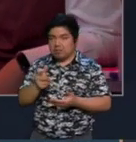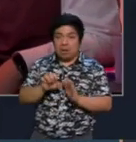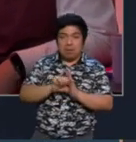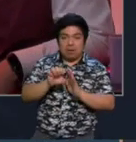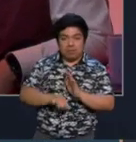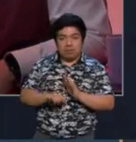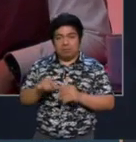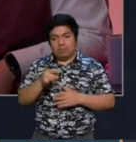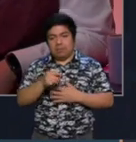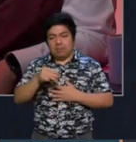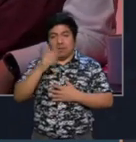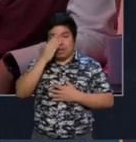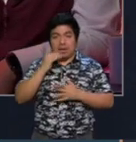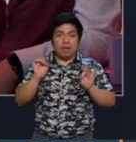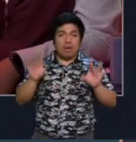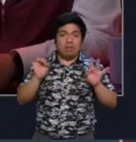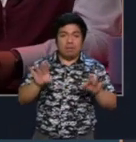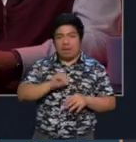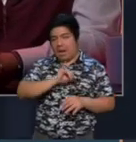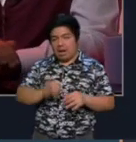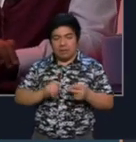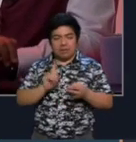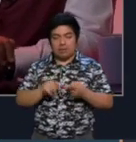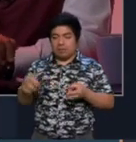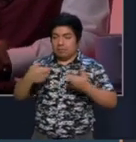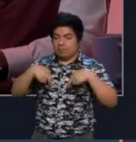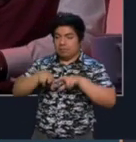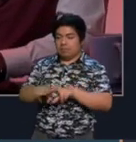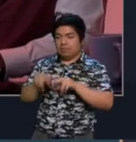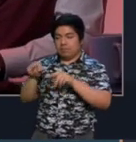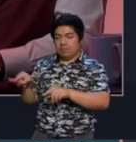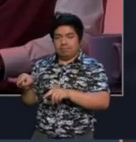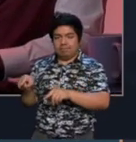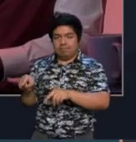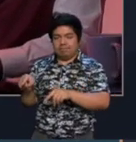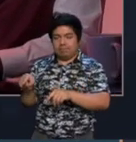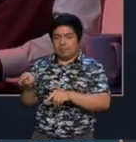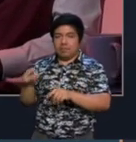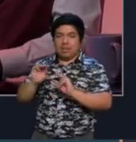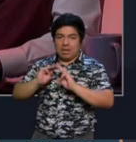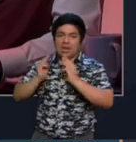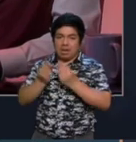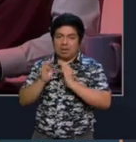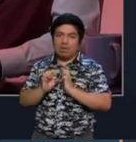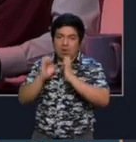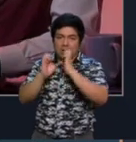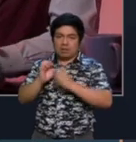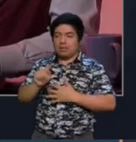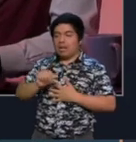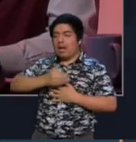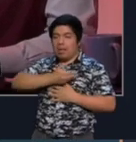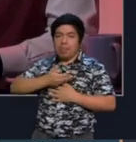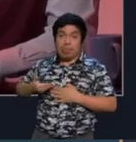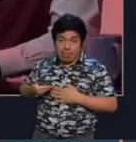el ex colaborador de Mancera, Chertorivsky, o por el representante del cártel inmobiliario Santiago Tajada.